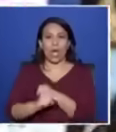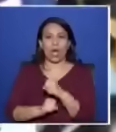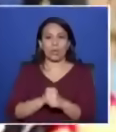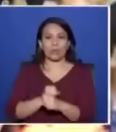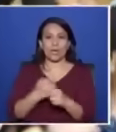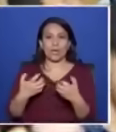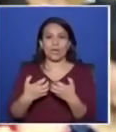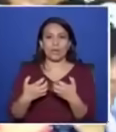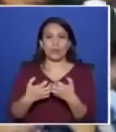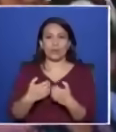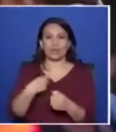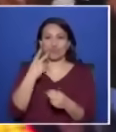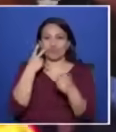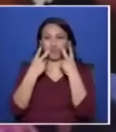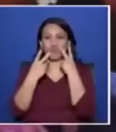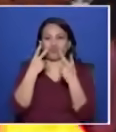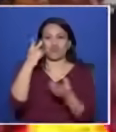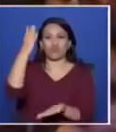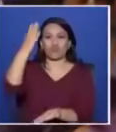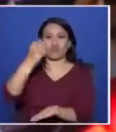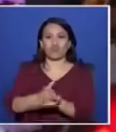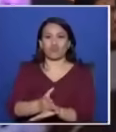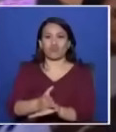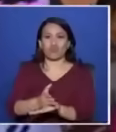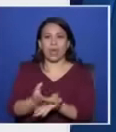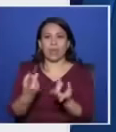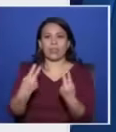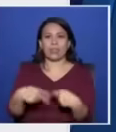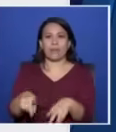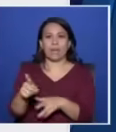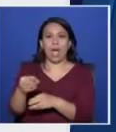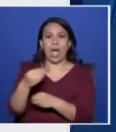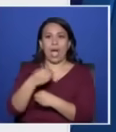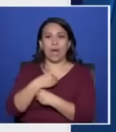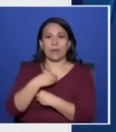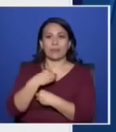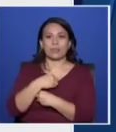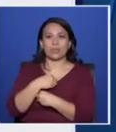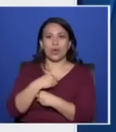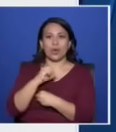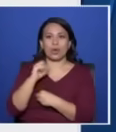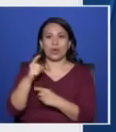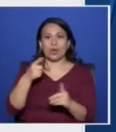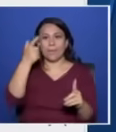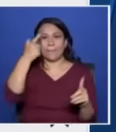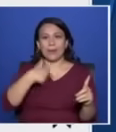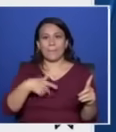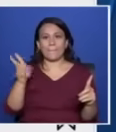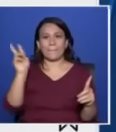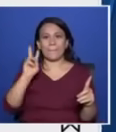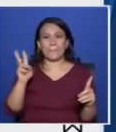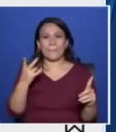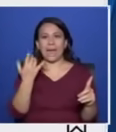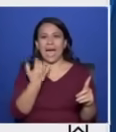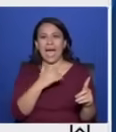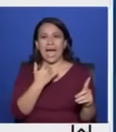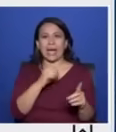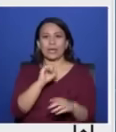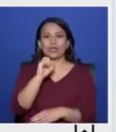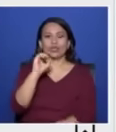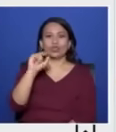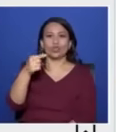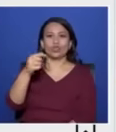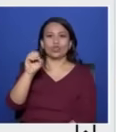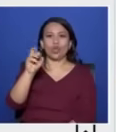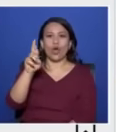equipos. Espectáculos también se han cancelado. Así ocurre, por ejemplo, con el show del comediante venezolano George Harris, que